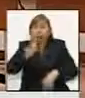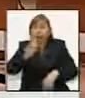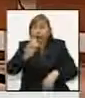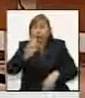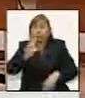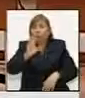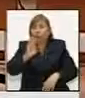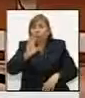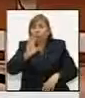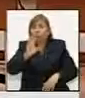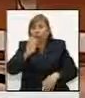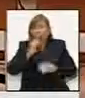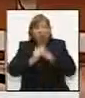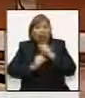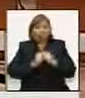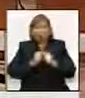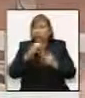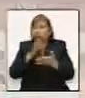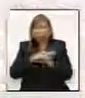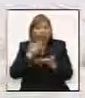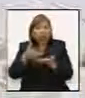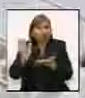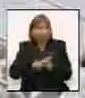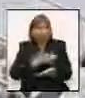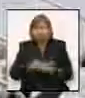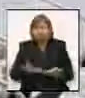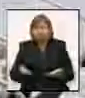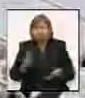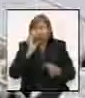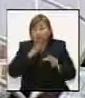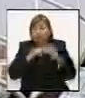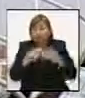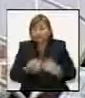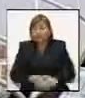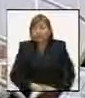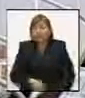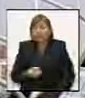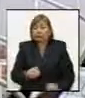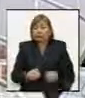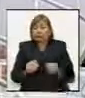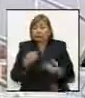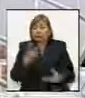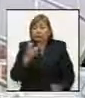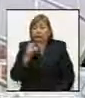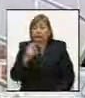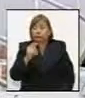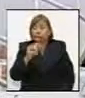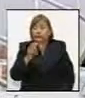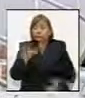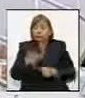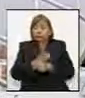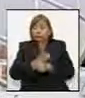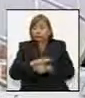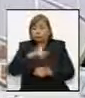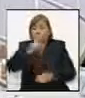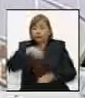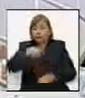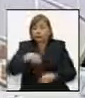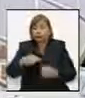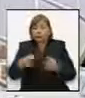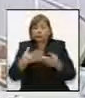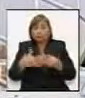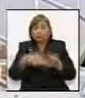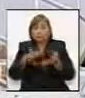habrá litio para cubrir las necesidades. ¿Cuánto litio hay en el mundo como para cubrir las necesidades de las